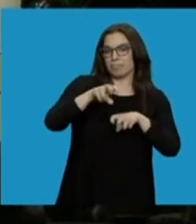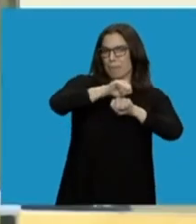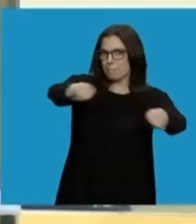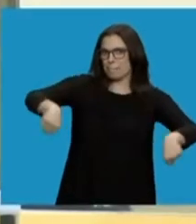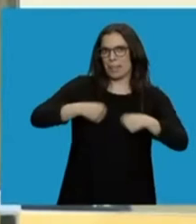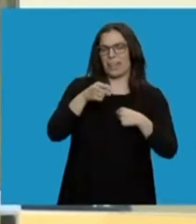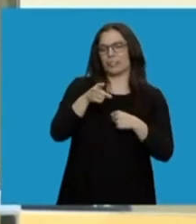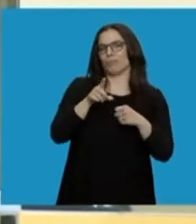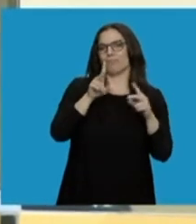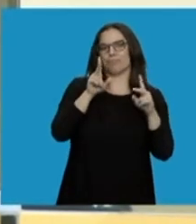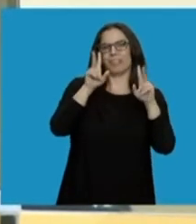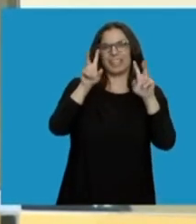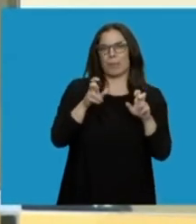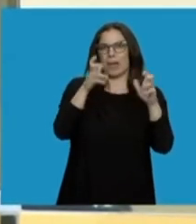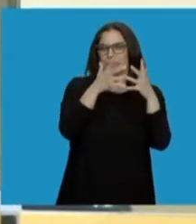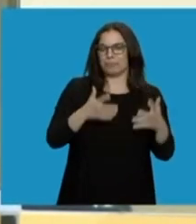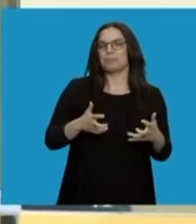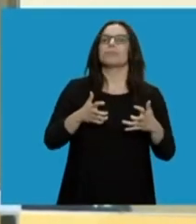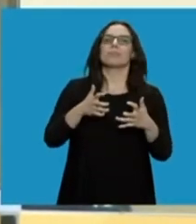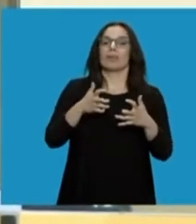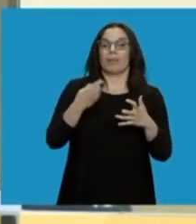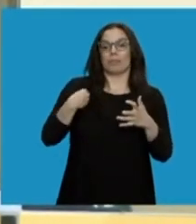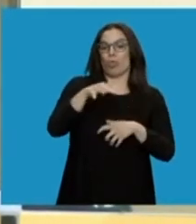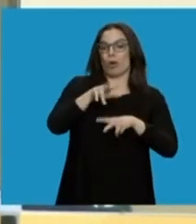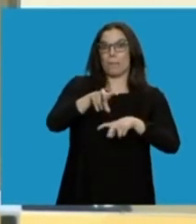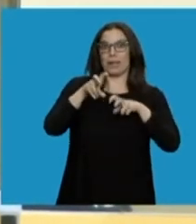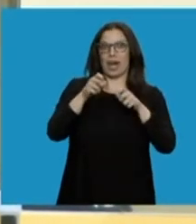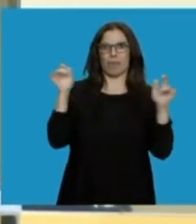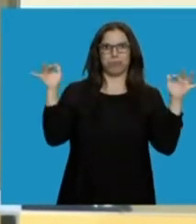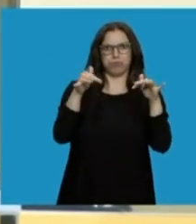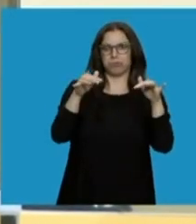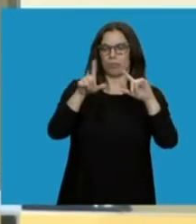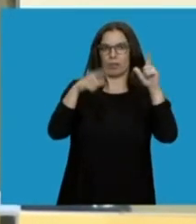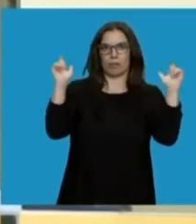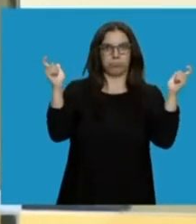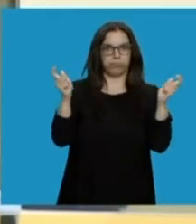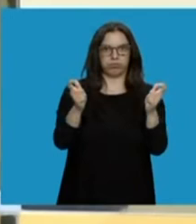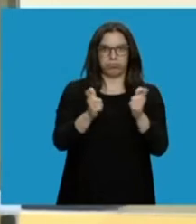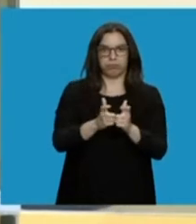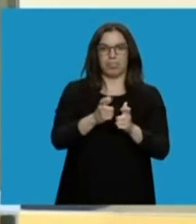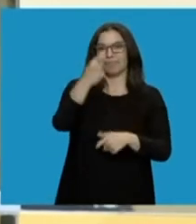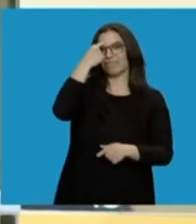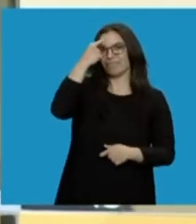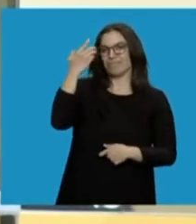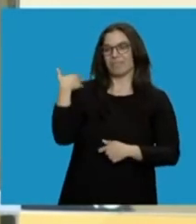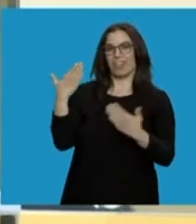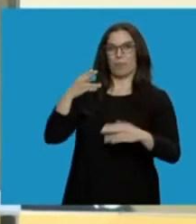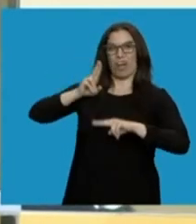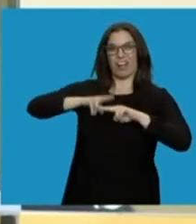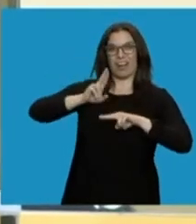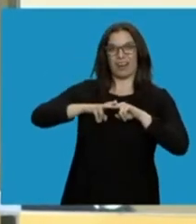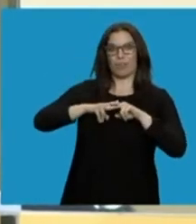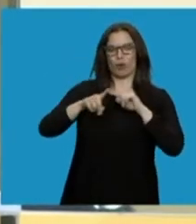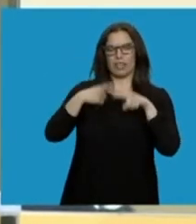sobre la despoblación, sobre el final de las cuencas mineras, sobre la nostalgia de un tiempo pasado, de los años del carbón, que dejó